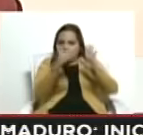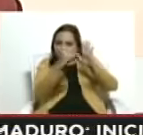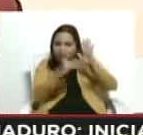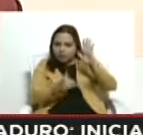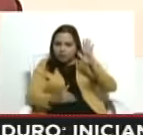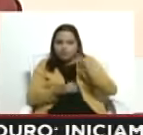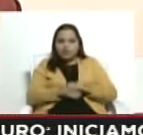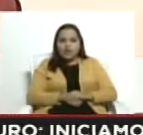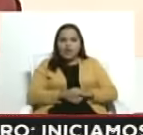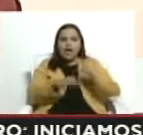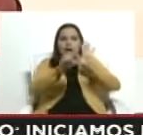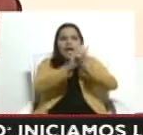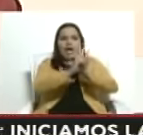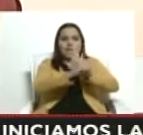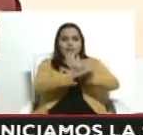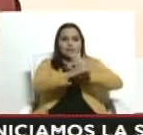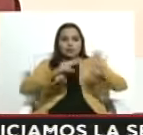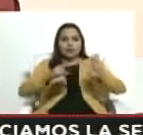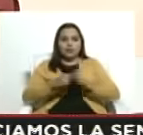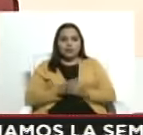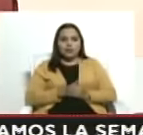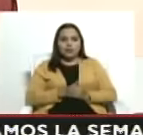al artículo